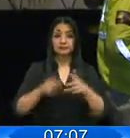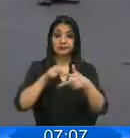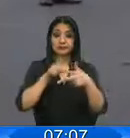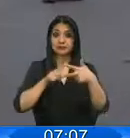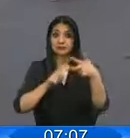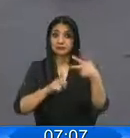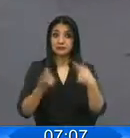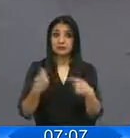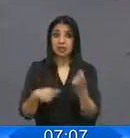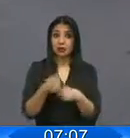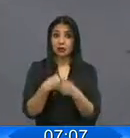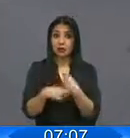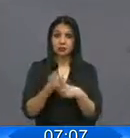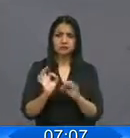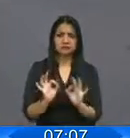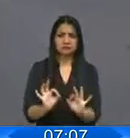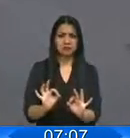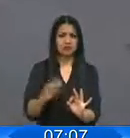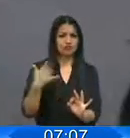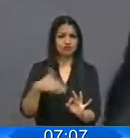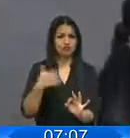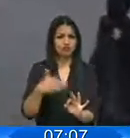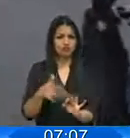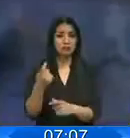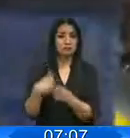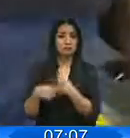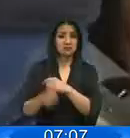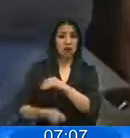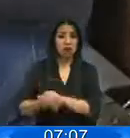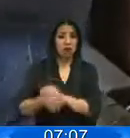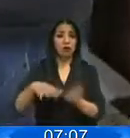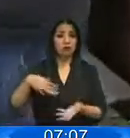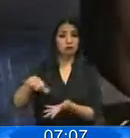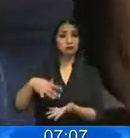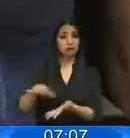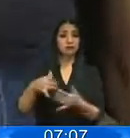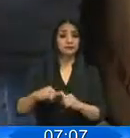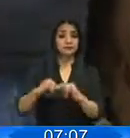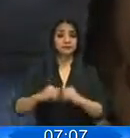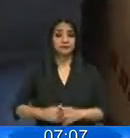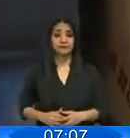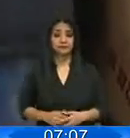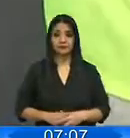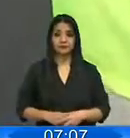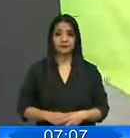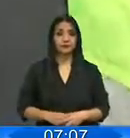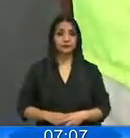que el negocio como que está en auge en el mercado negro está desabastecido en kit informó iván casa men